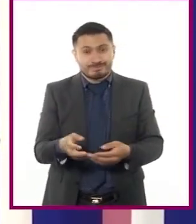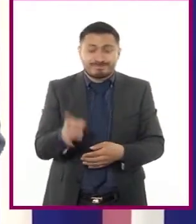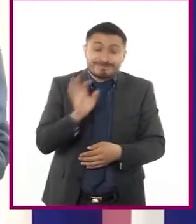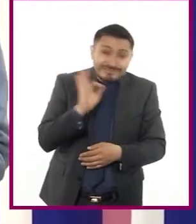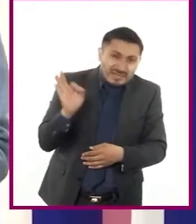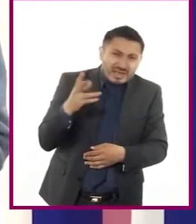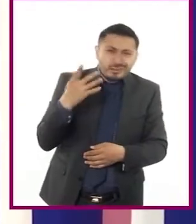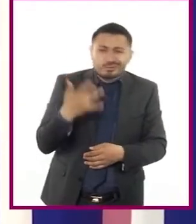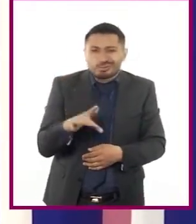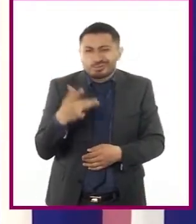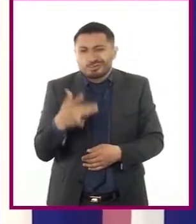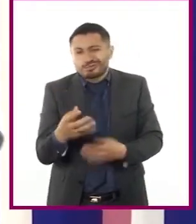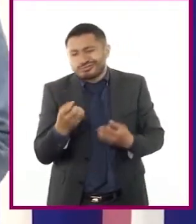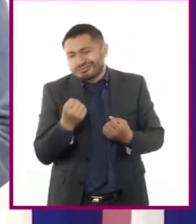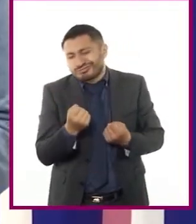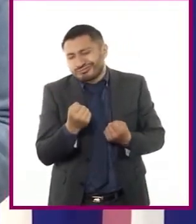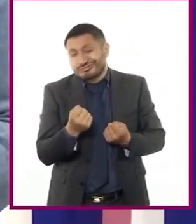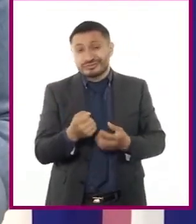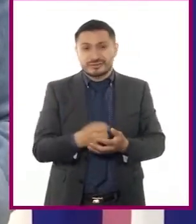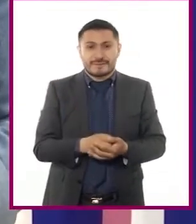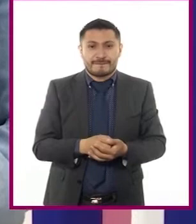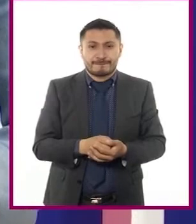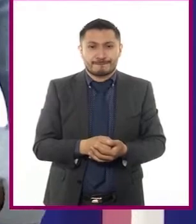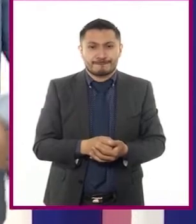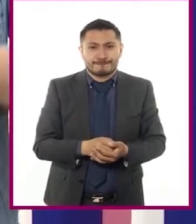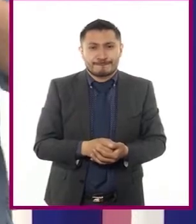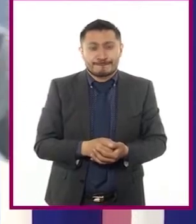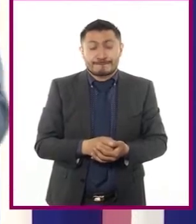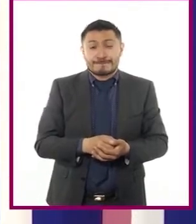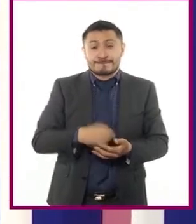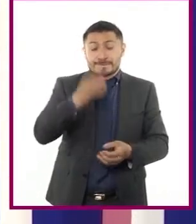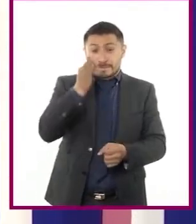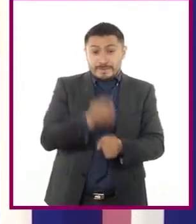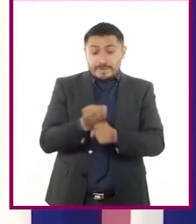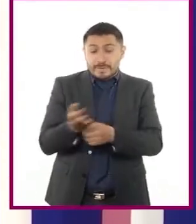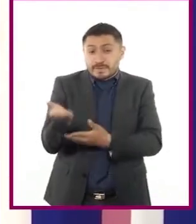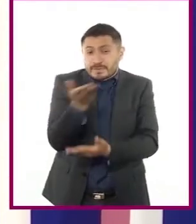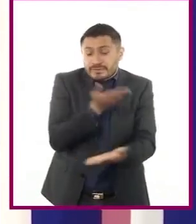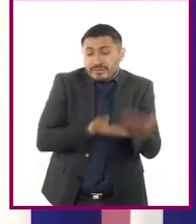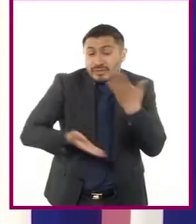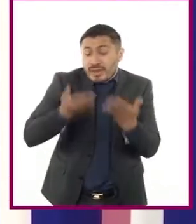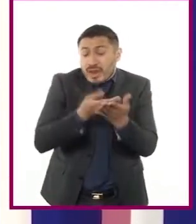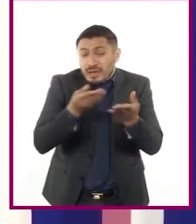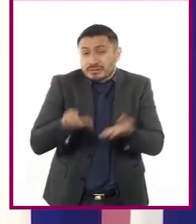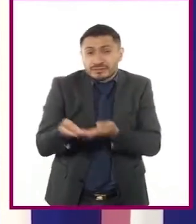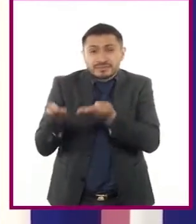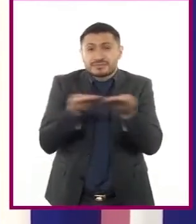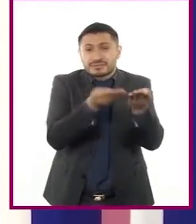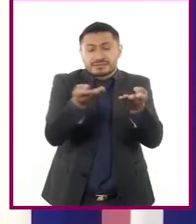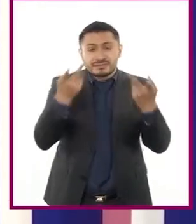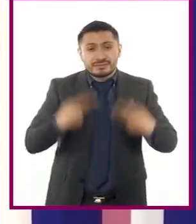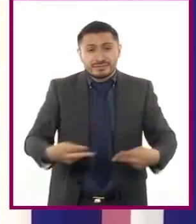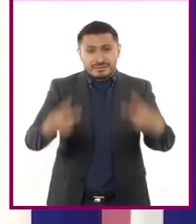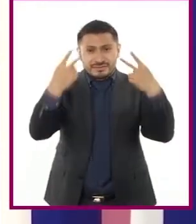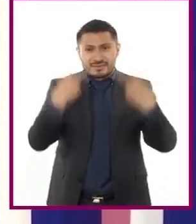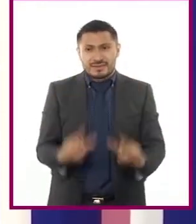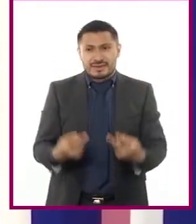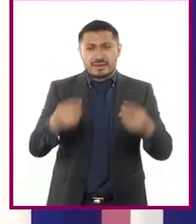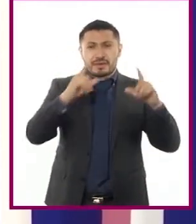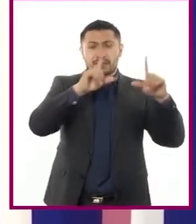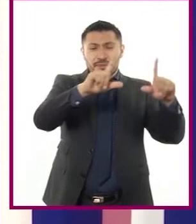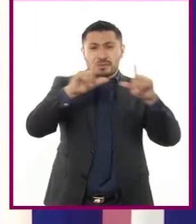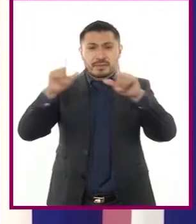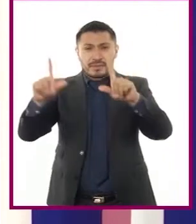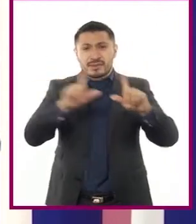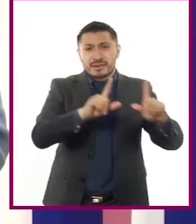¿verdad? ¿Qué le parece si le compartimos a todas y todos quienes nos están siguiendo unos